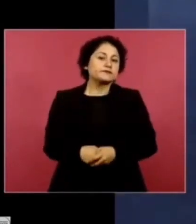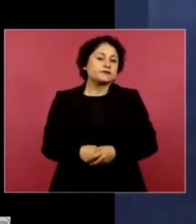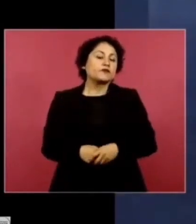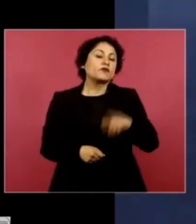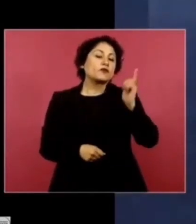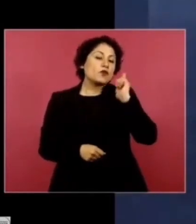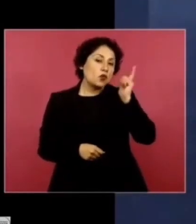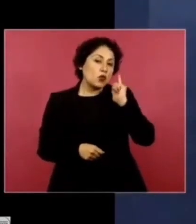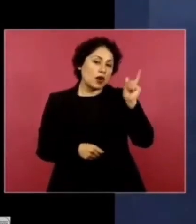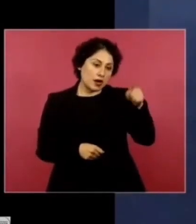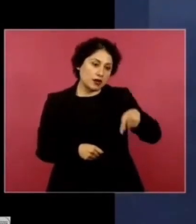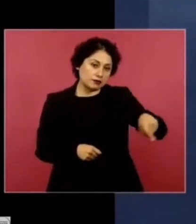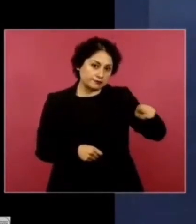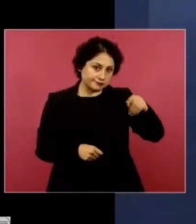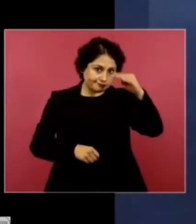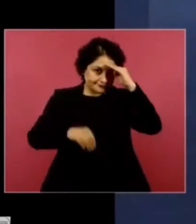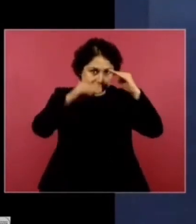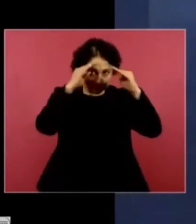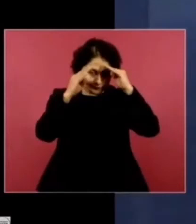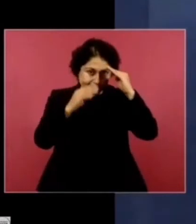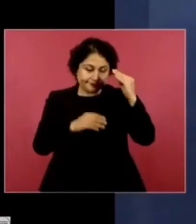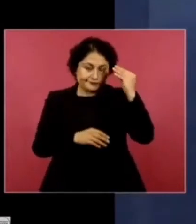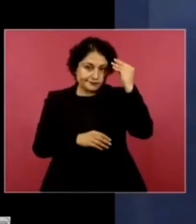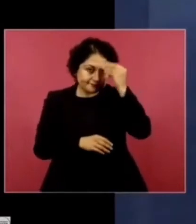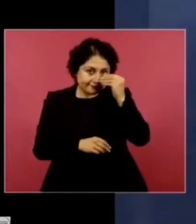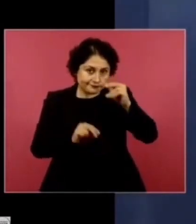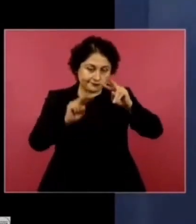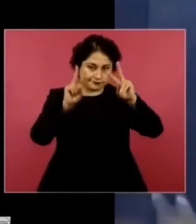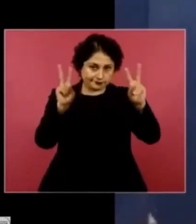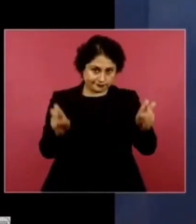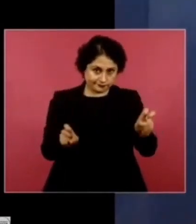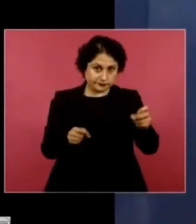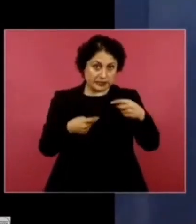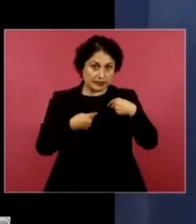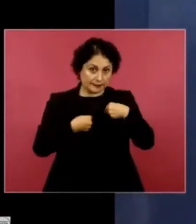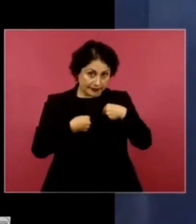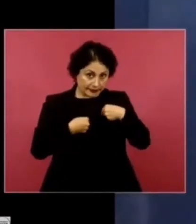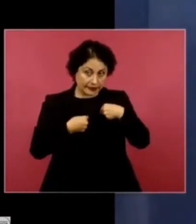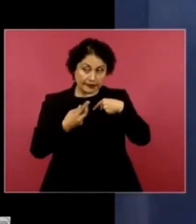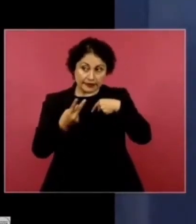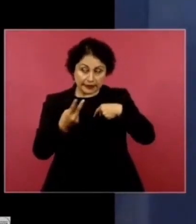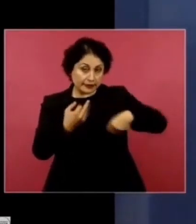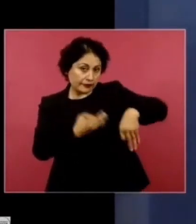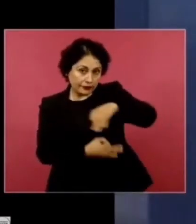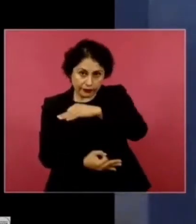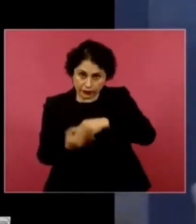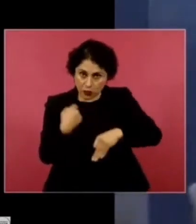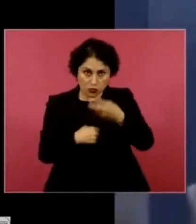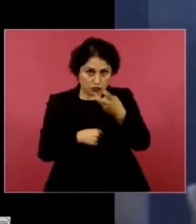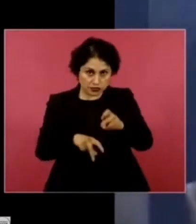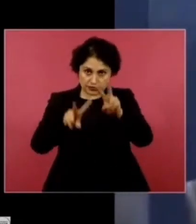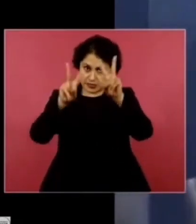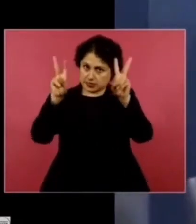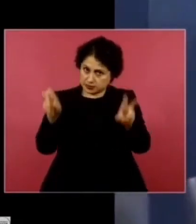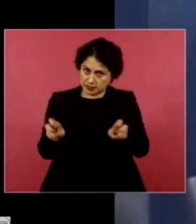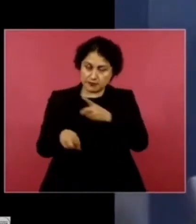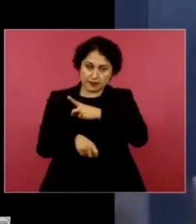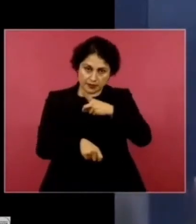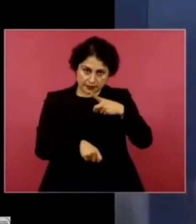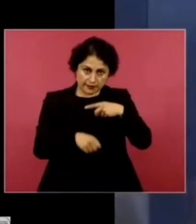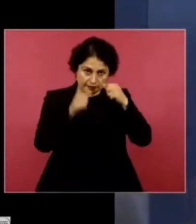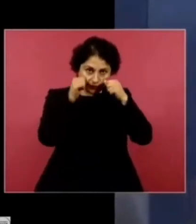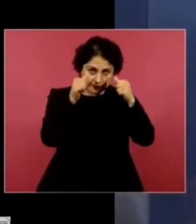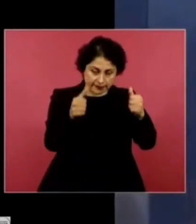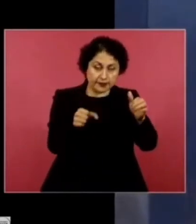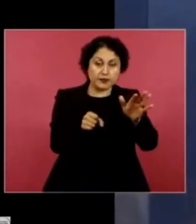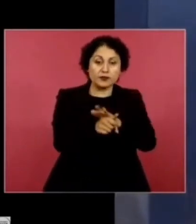asunto no solo que me atañe a mí, le atañe a ti, le atañe a cualquier ciudadano. O sea, me están queriendo